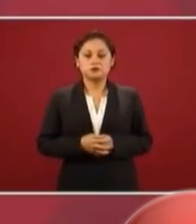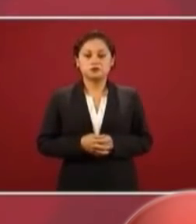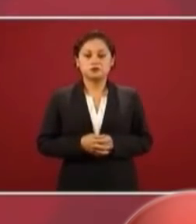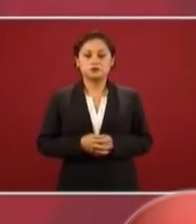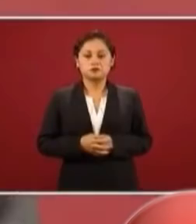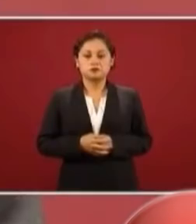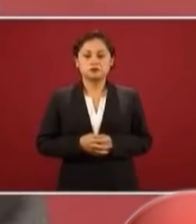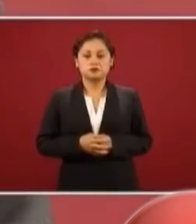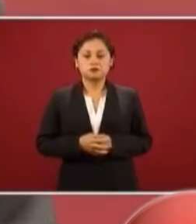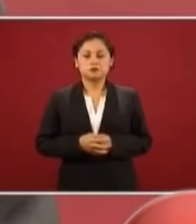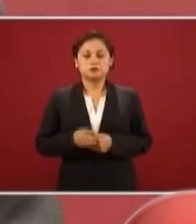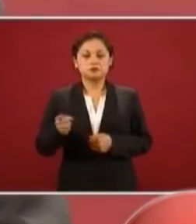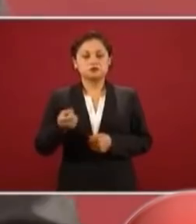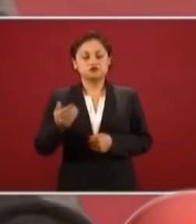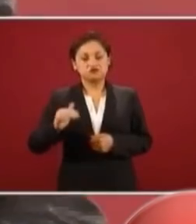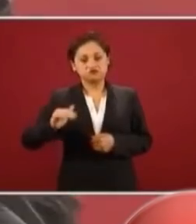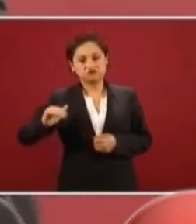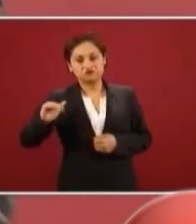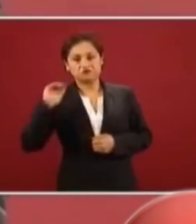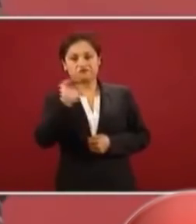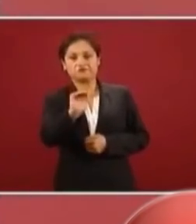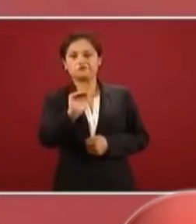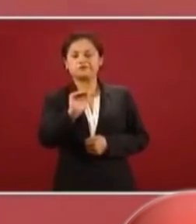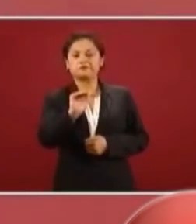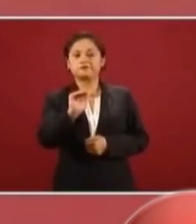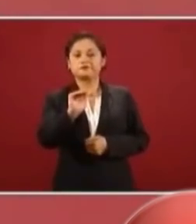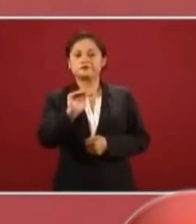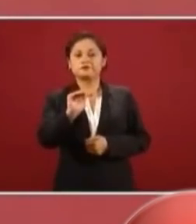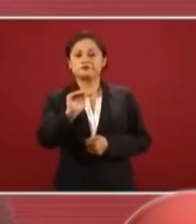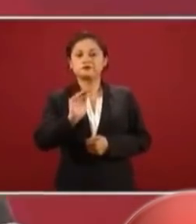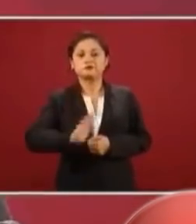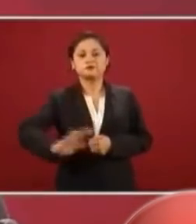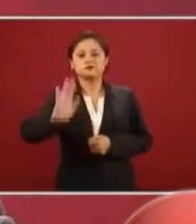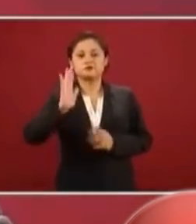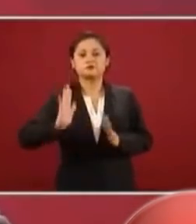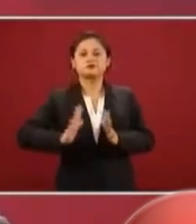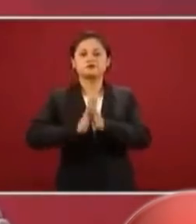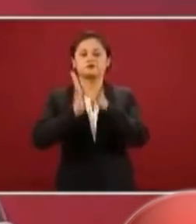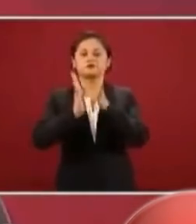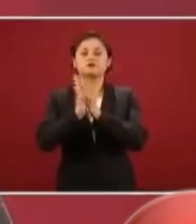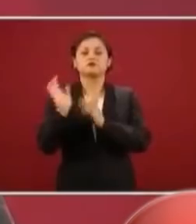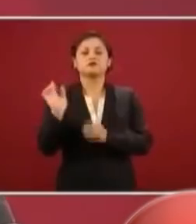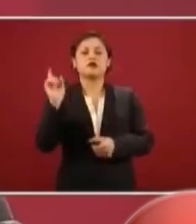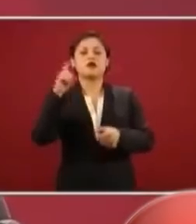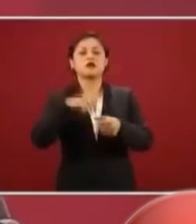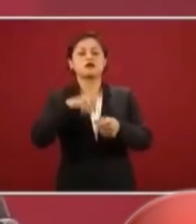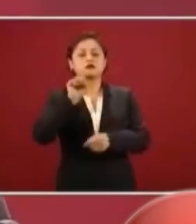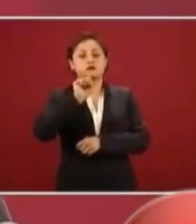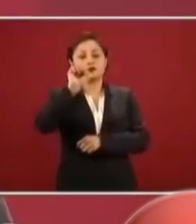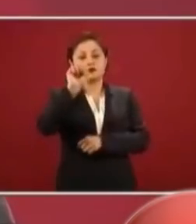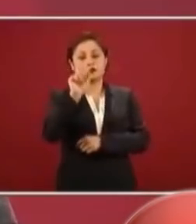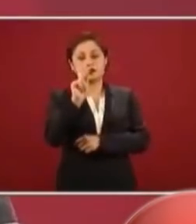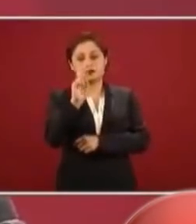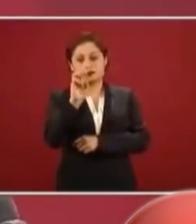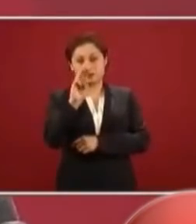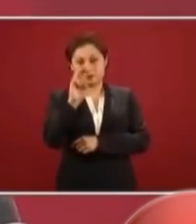participación, ¿no?, en el sindicato de Pemex o